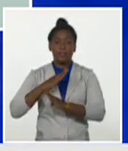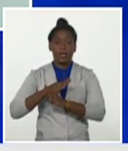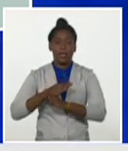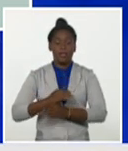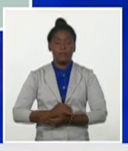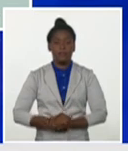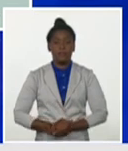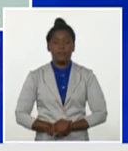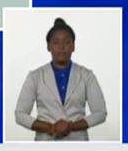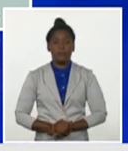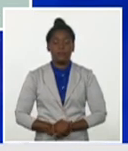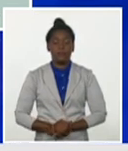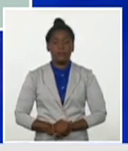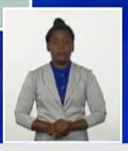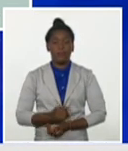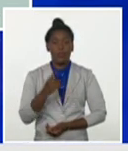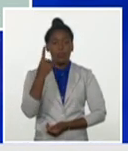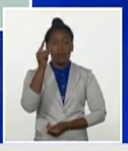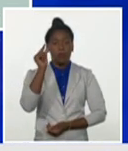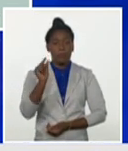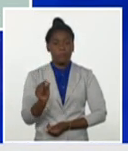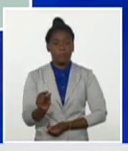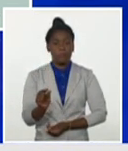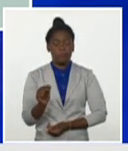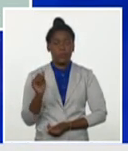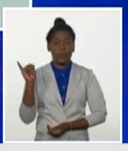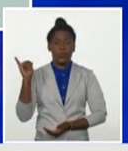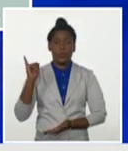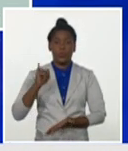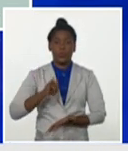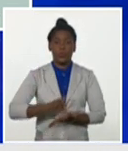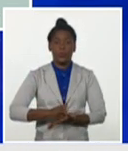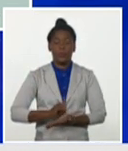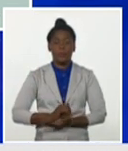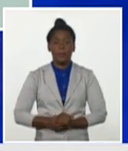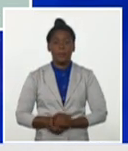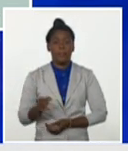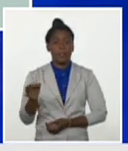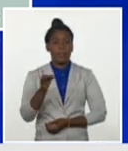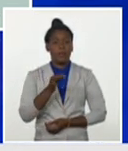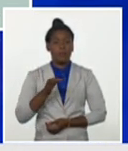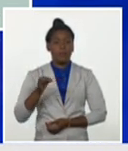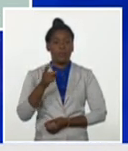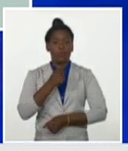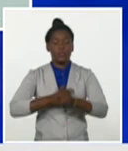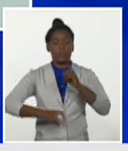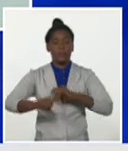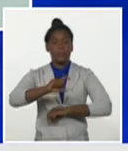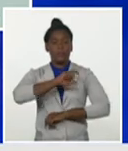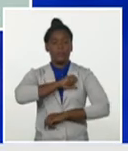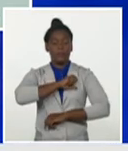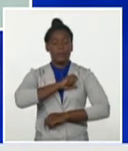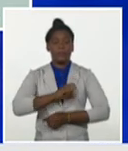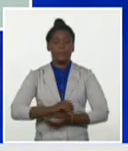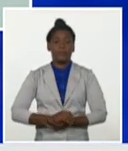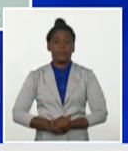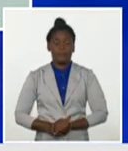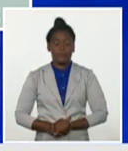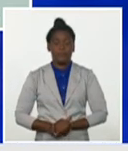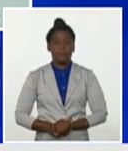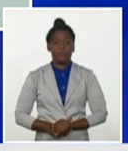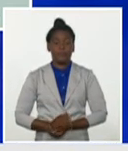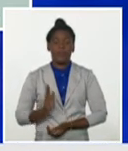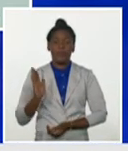se diagnostica un caso importado en el municipio de Contramaestre, que también es un viajero